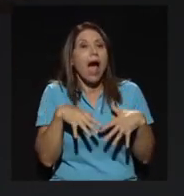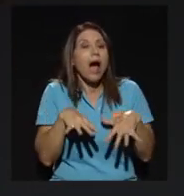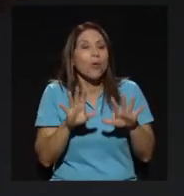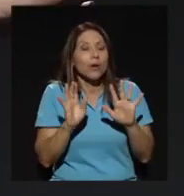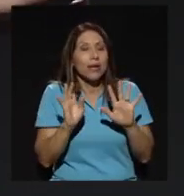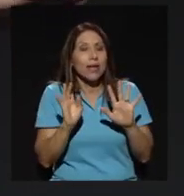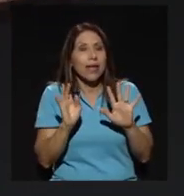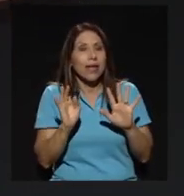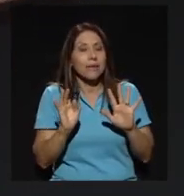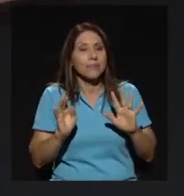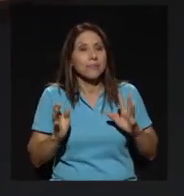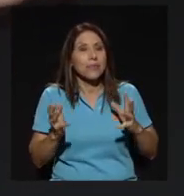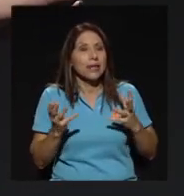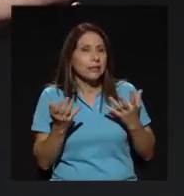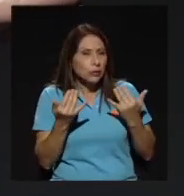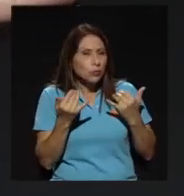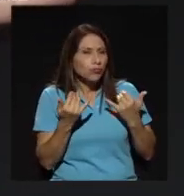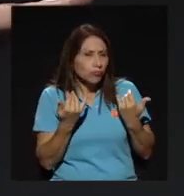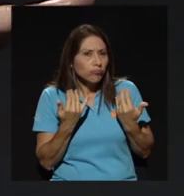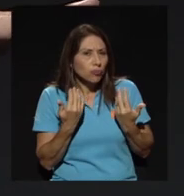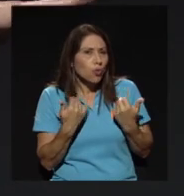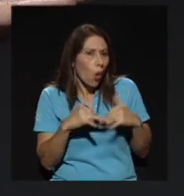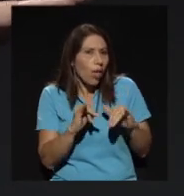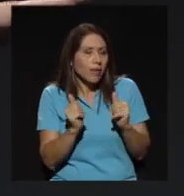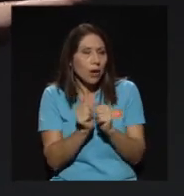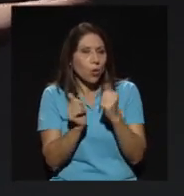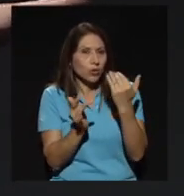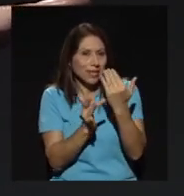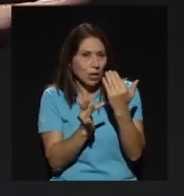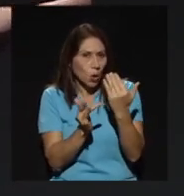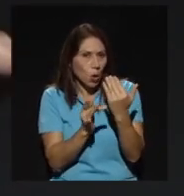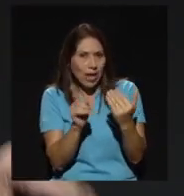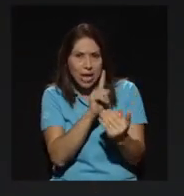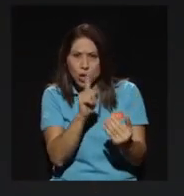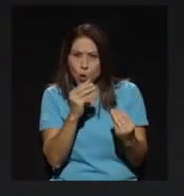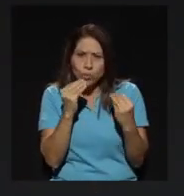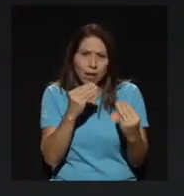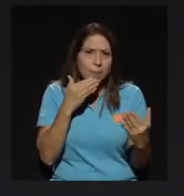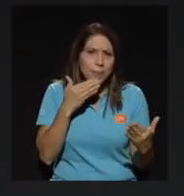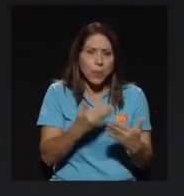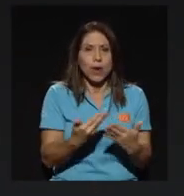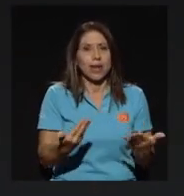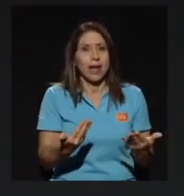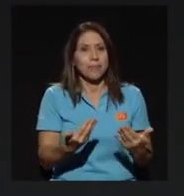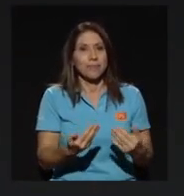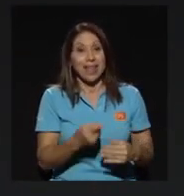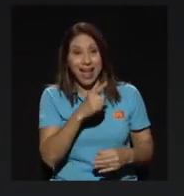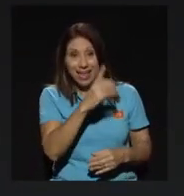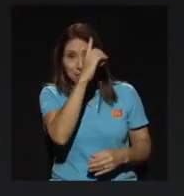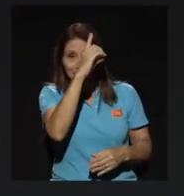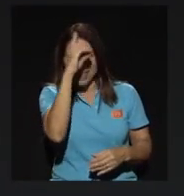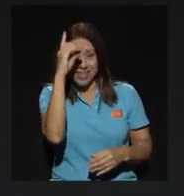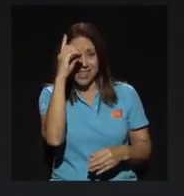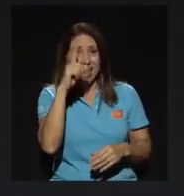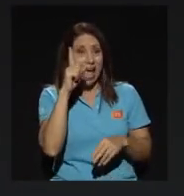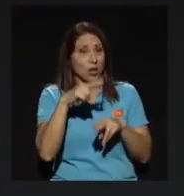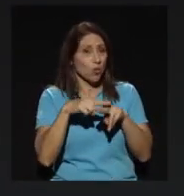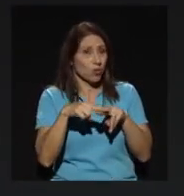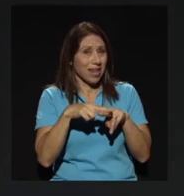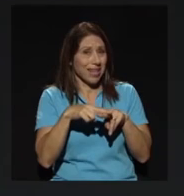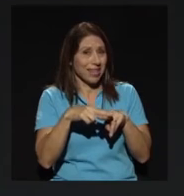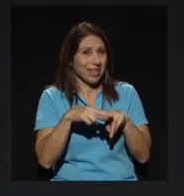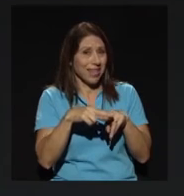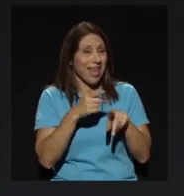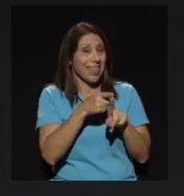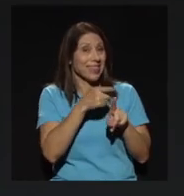poco todavía con una tecnología no tan buena hay un tren que vino desde shanghai